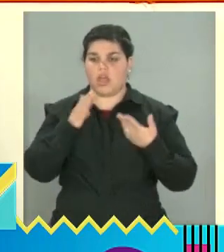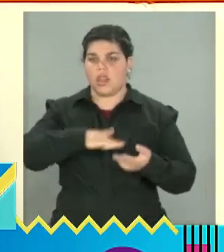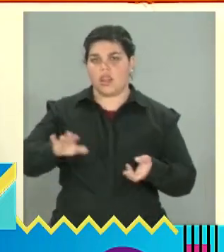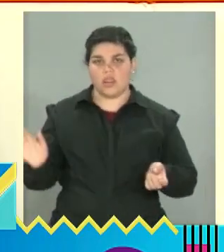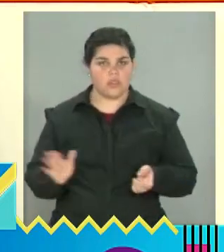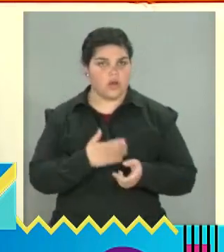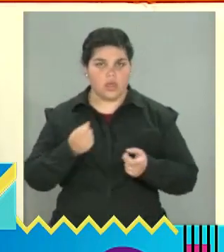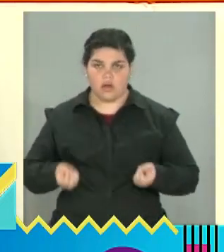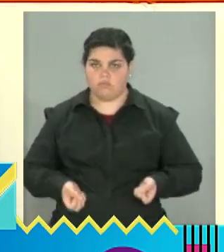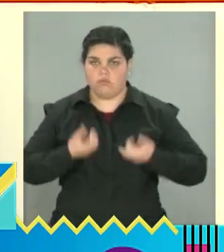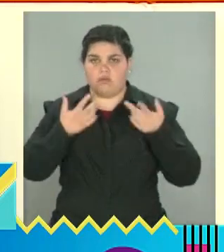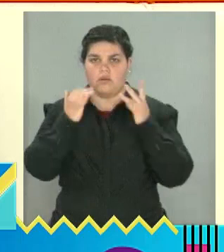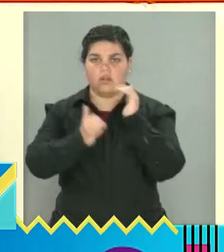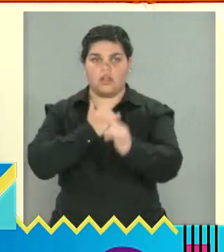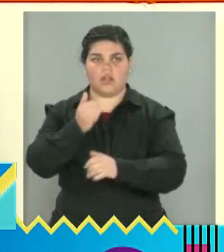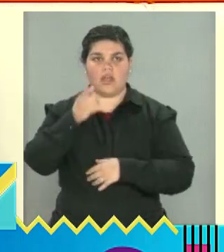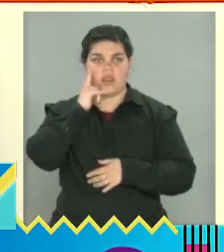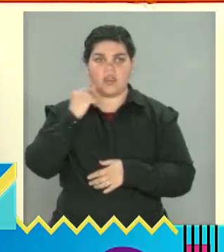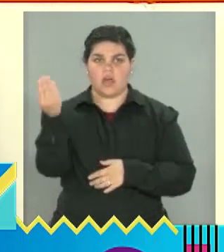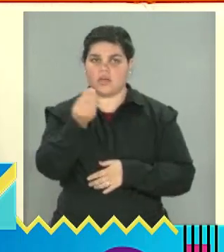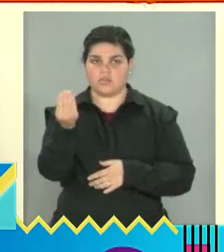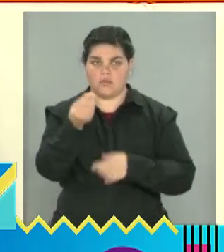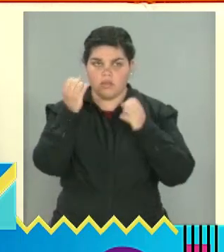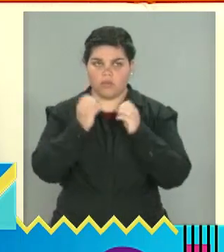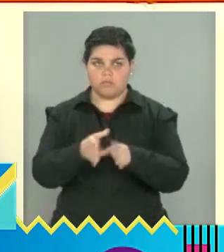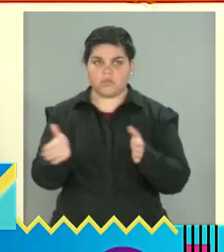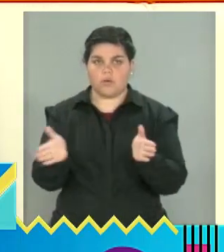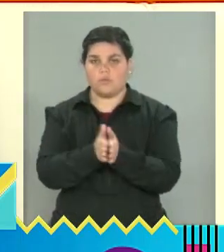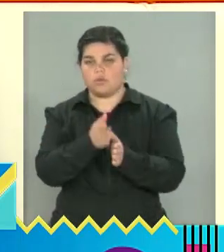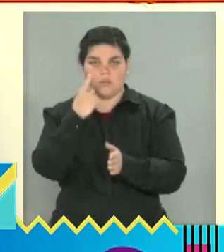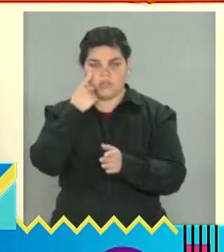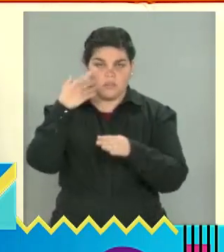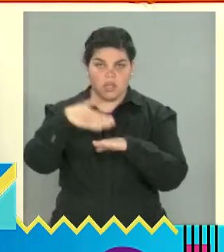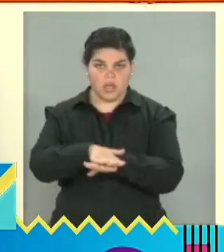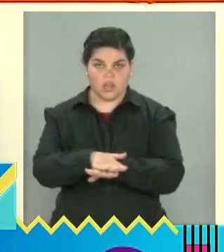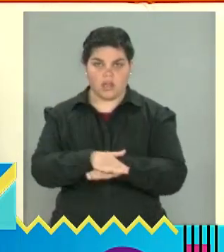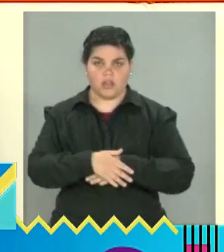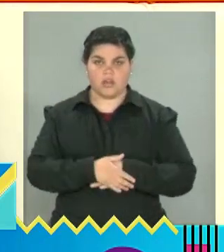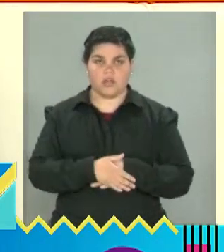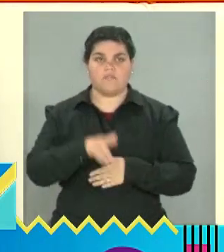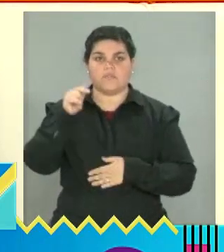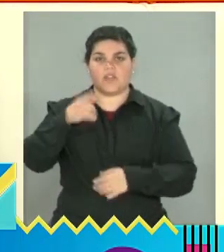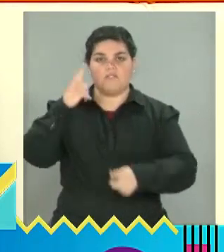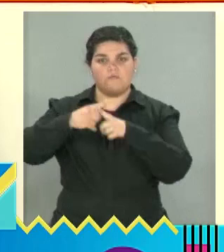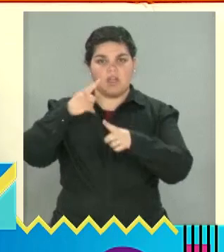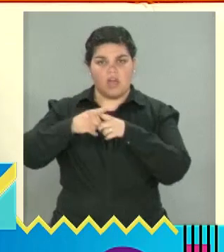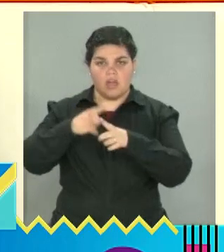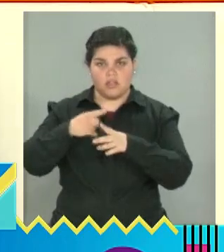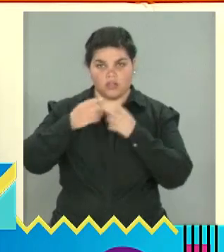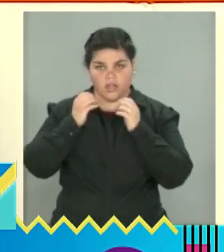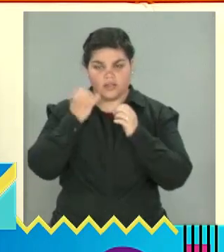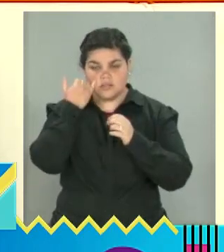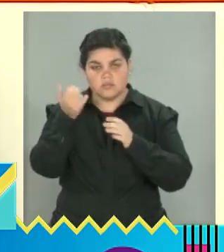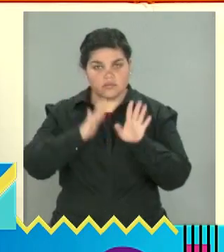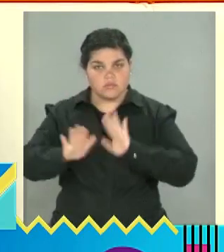arrancamos el sábado en conjunto con el municipio de Capital, con el festejo que se hizo.